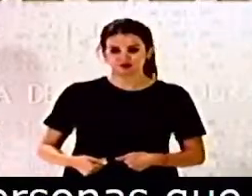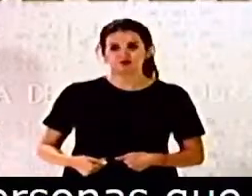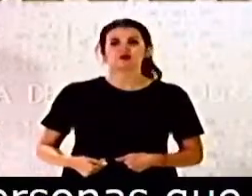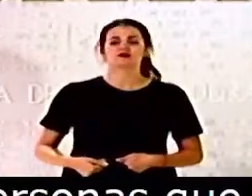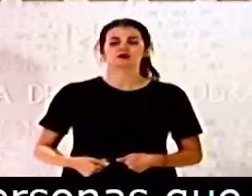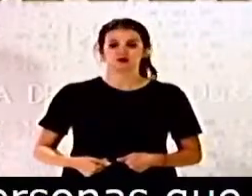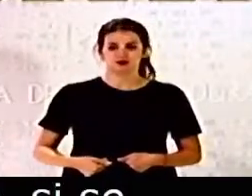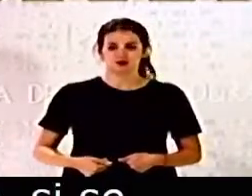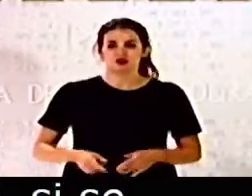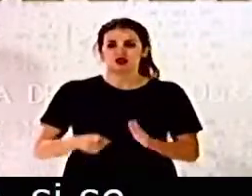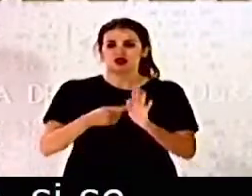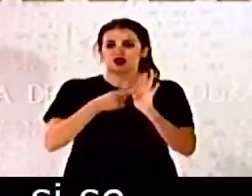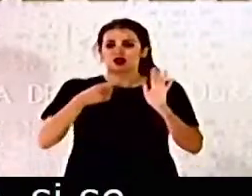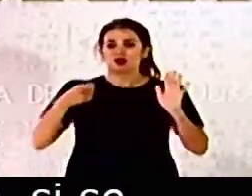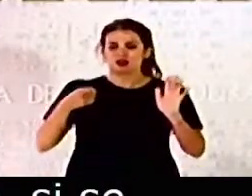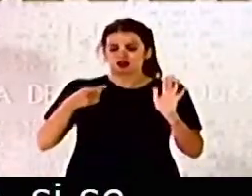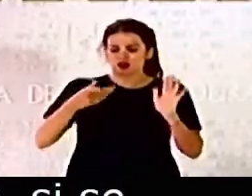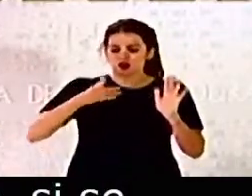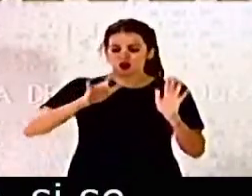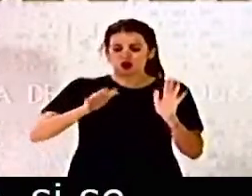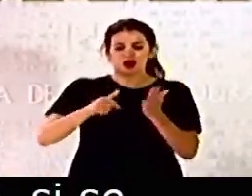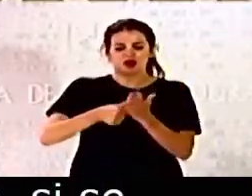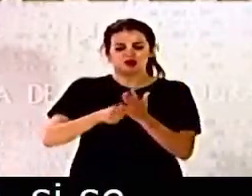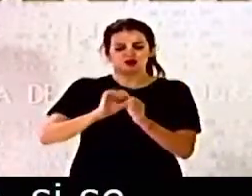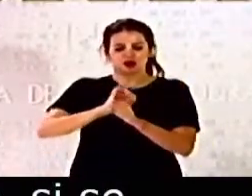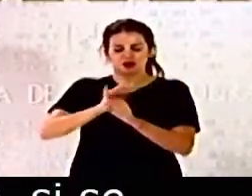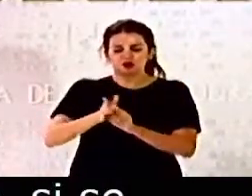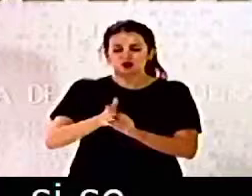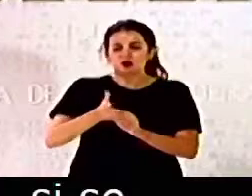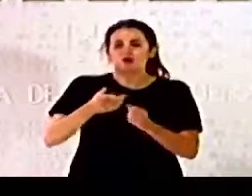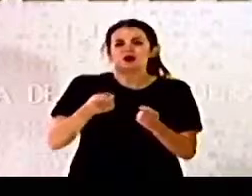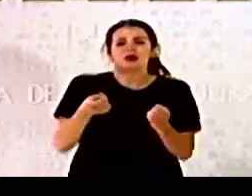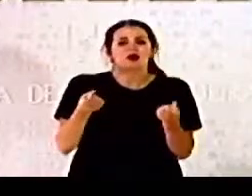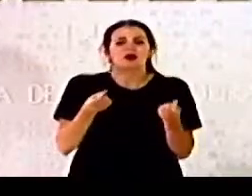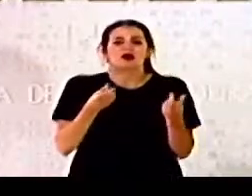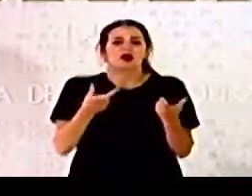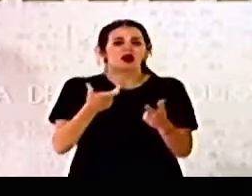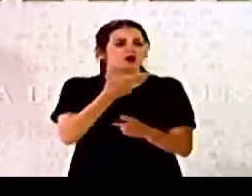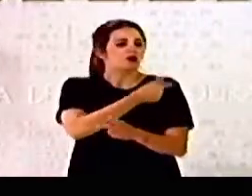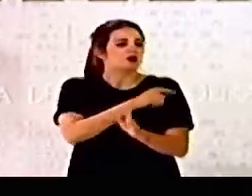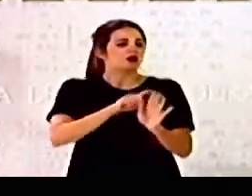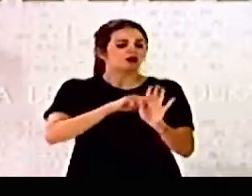¿Para qué no excepciona el certificado COVID? ¿O para qué no excepciona la vacunación completa?